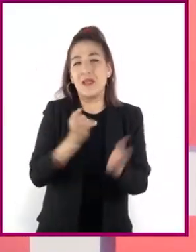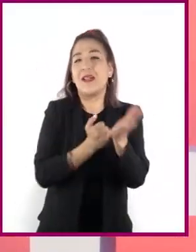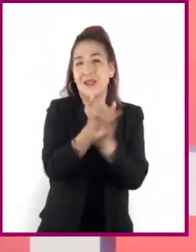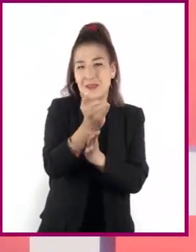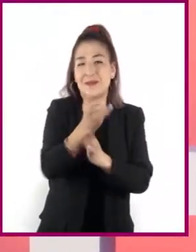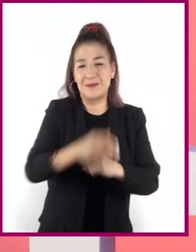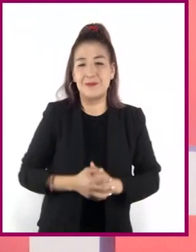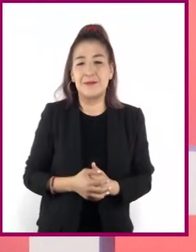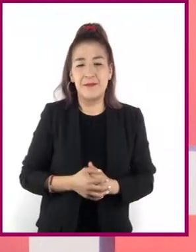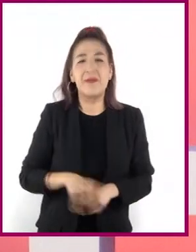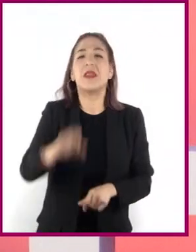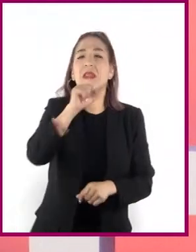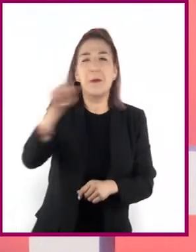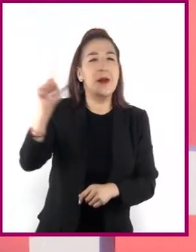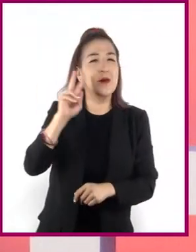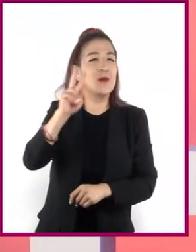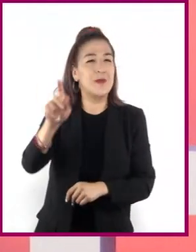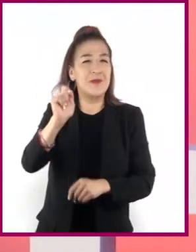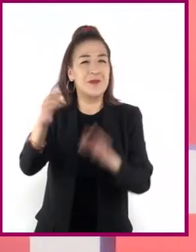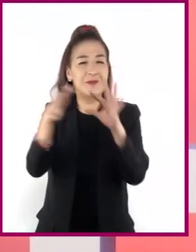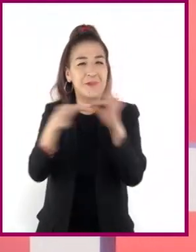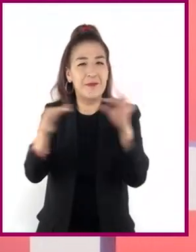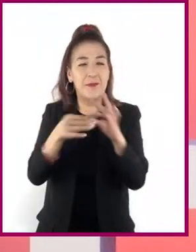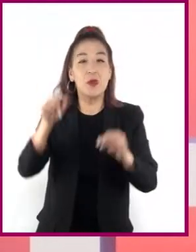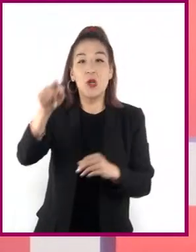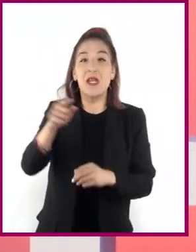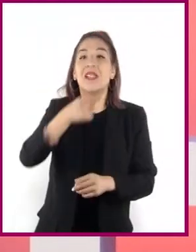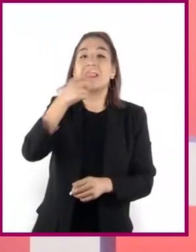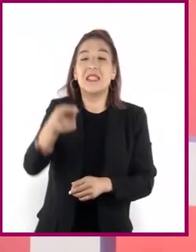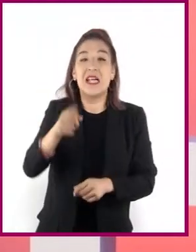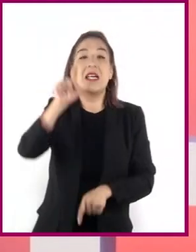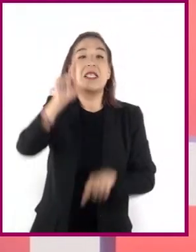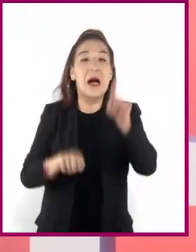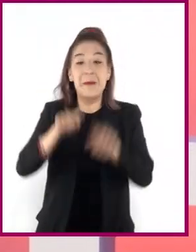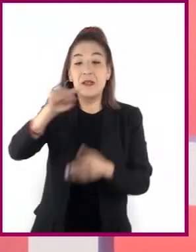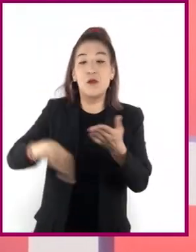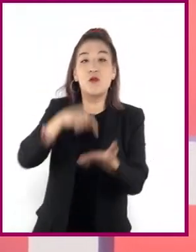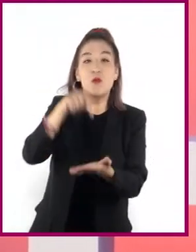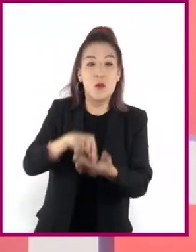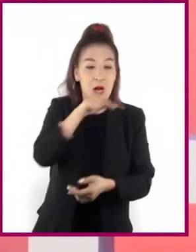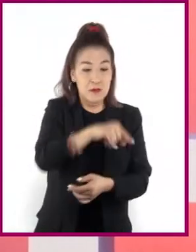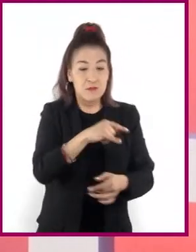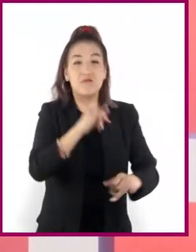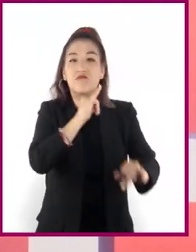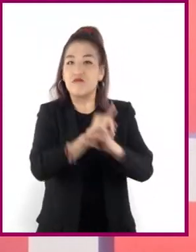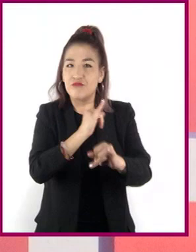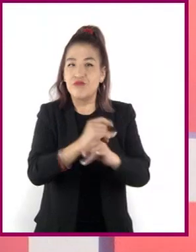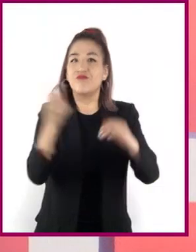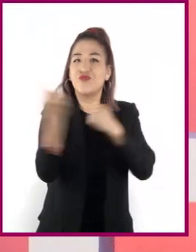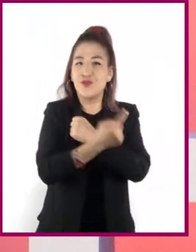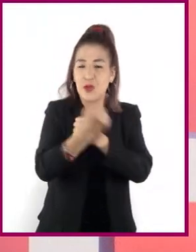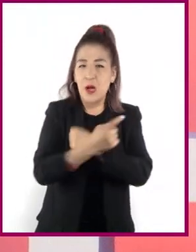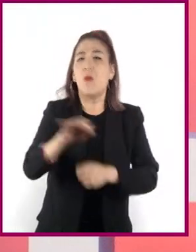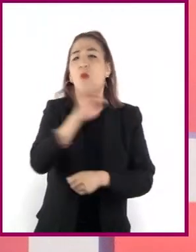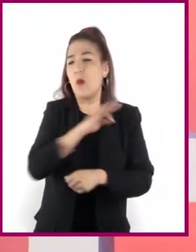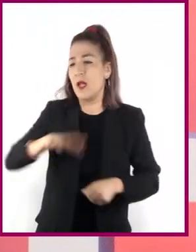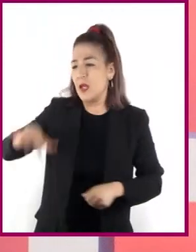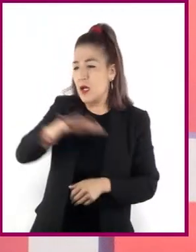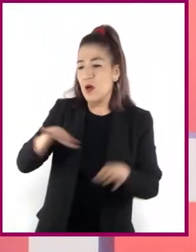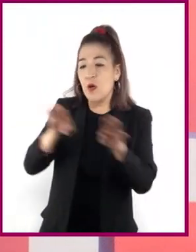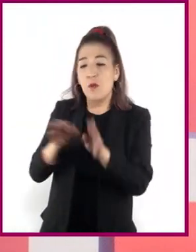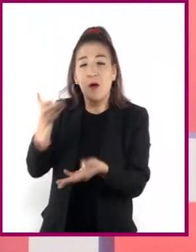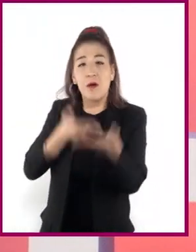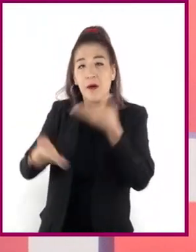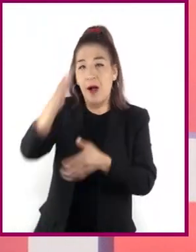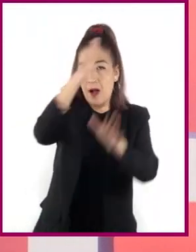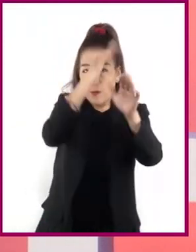escuchábamos también la conveniencia del espacio de los medios electrónicos por lo que podemos ponernos de acuerdo con nuestras